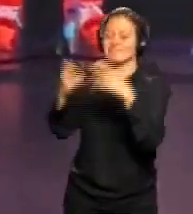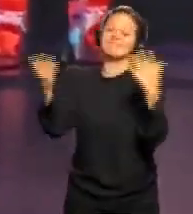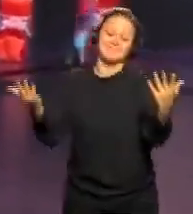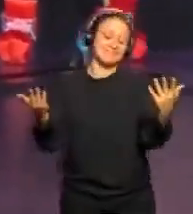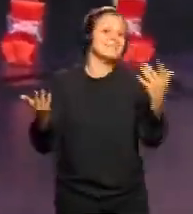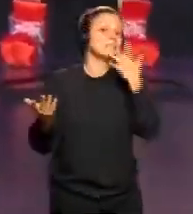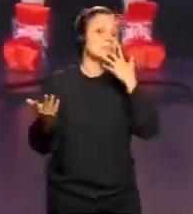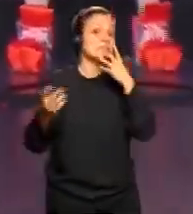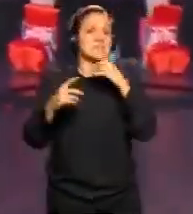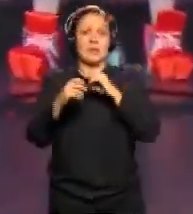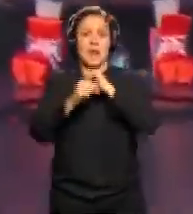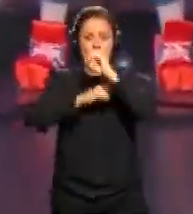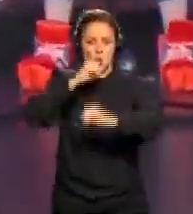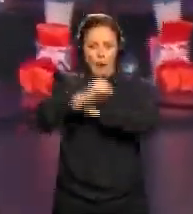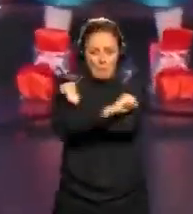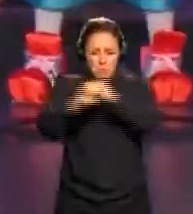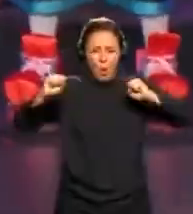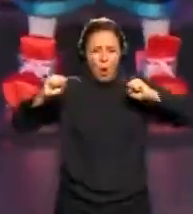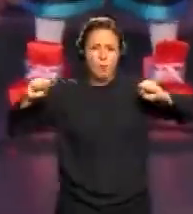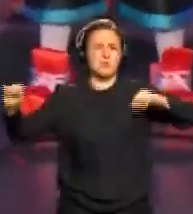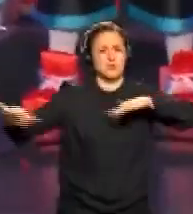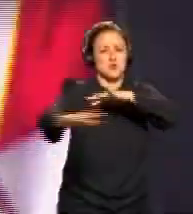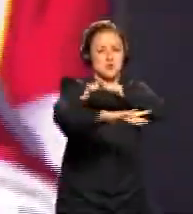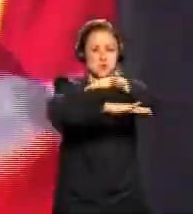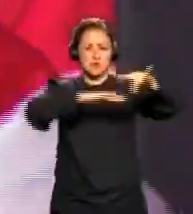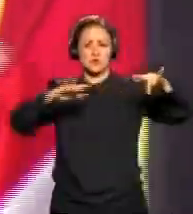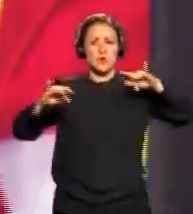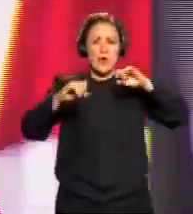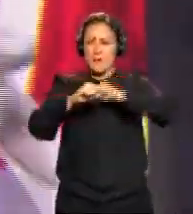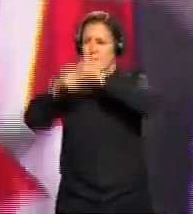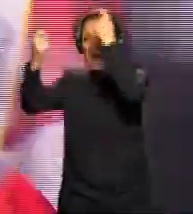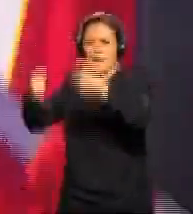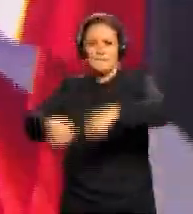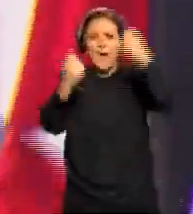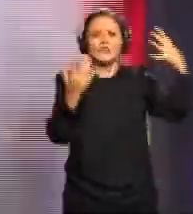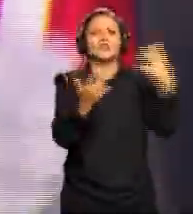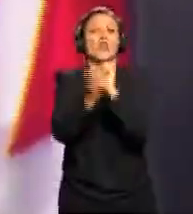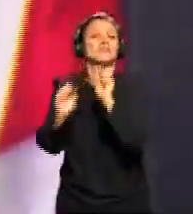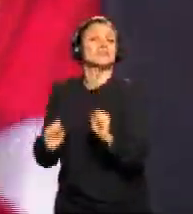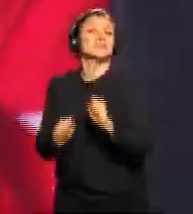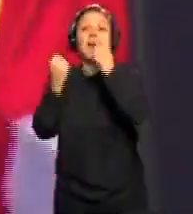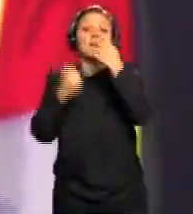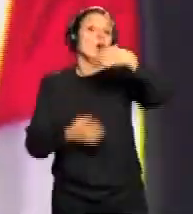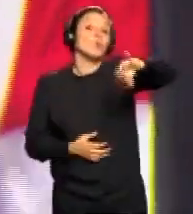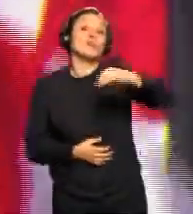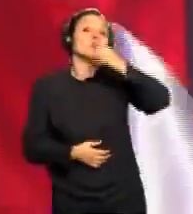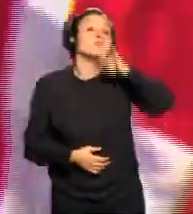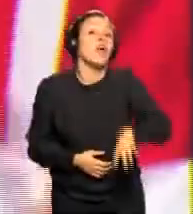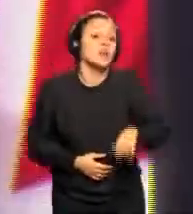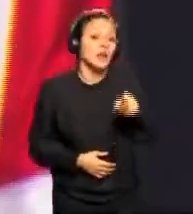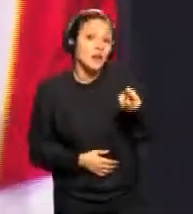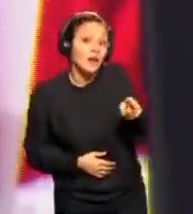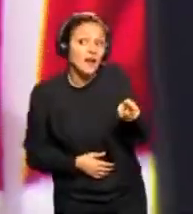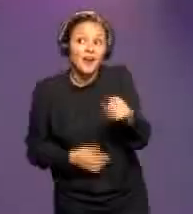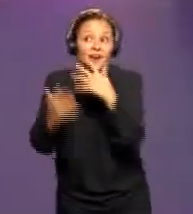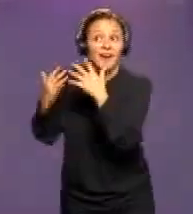¿Y si hay una explosión nuclear que todos lo suelen asar? ¿A qué no saben que lo único que se salva?